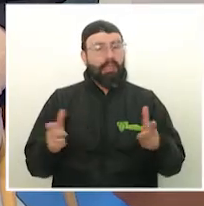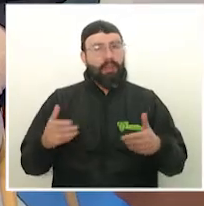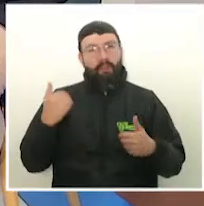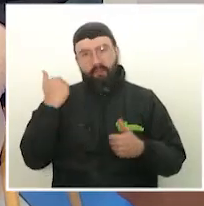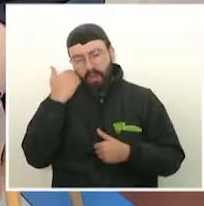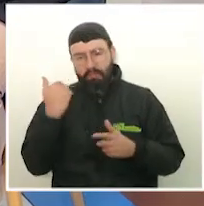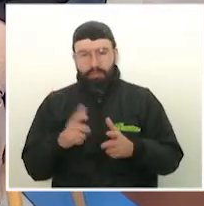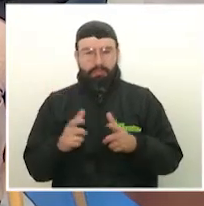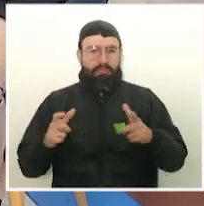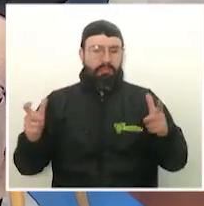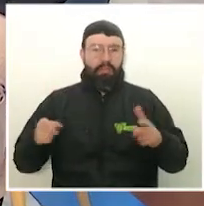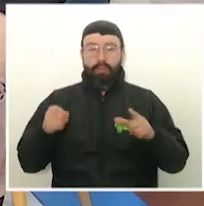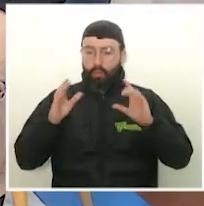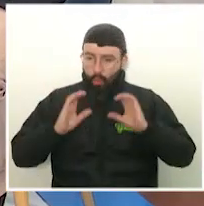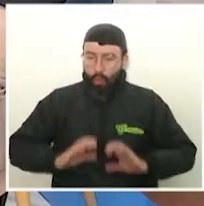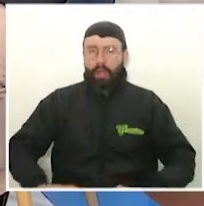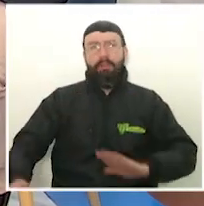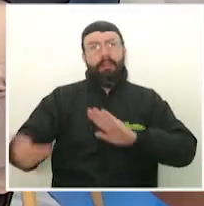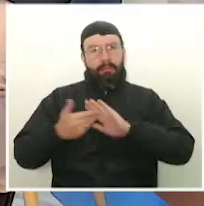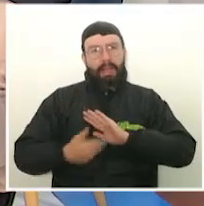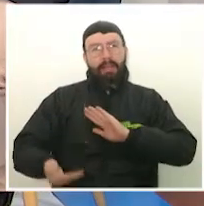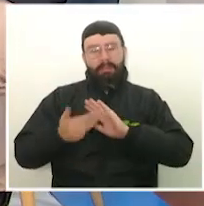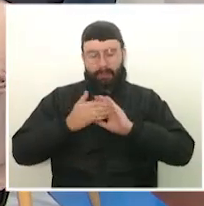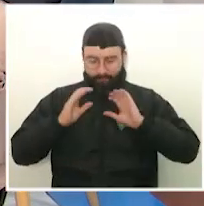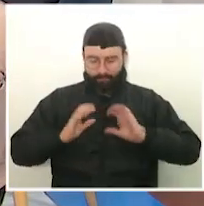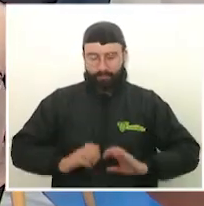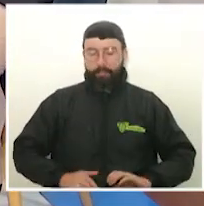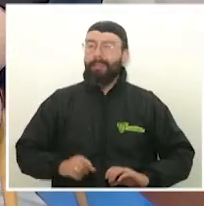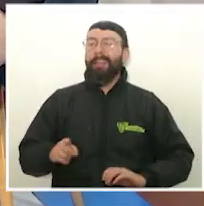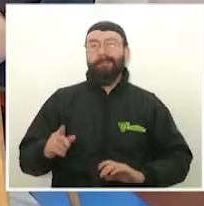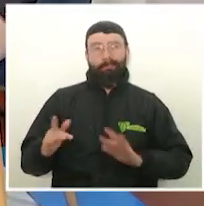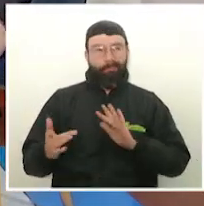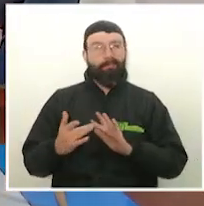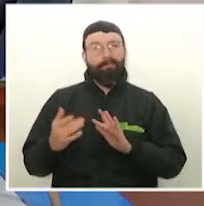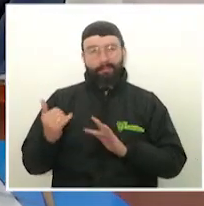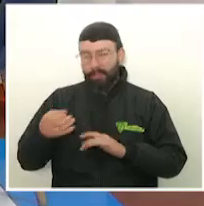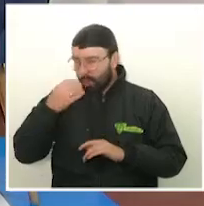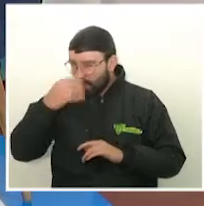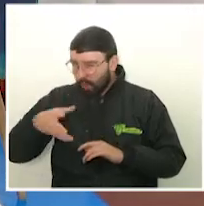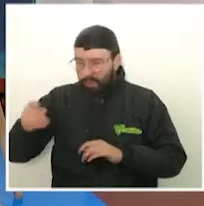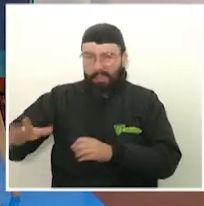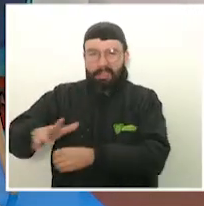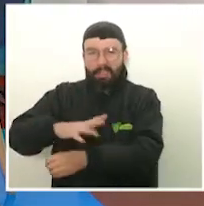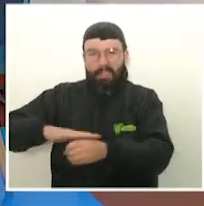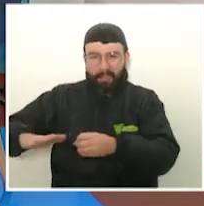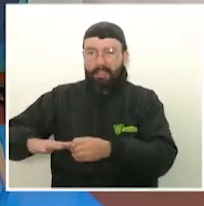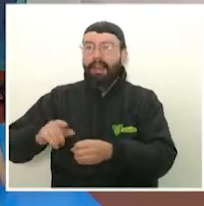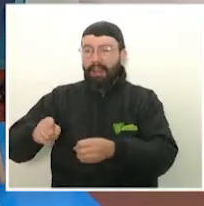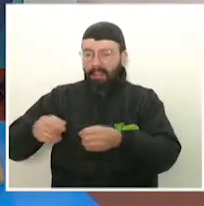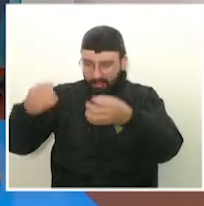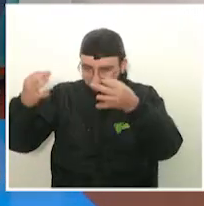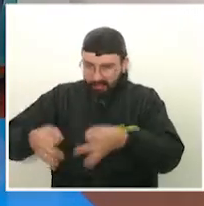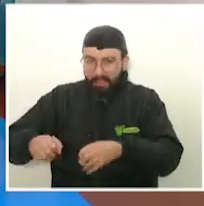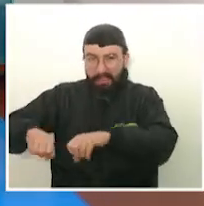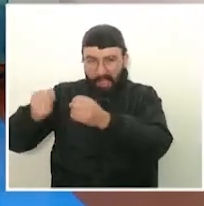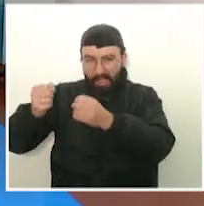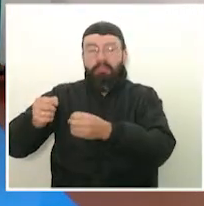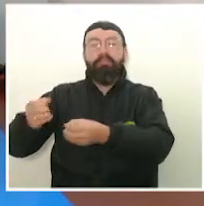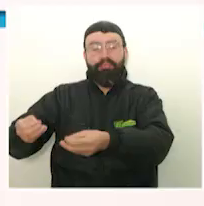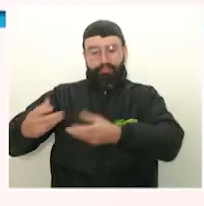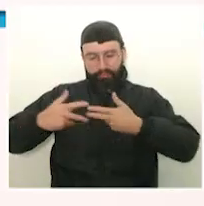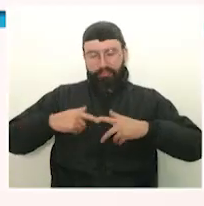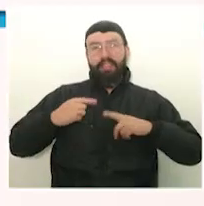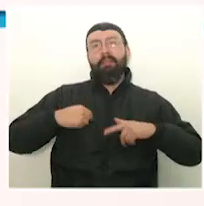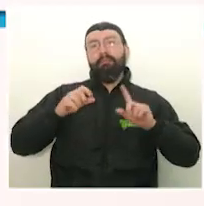en nuestro cuerpo físico. Y existe una gran relación entre la parte medioambiental y lo que sucede en nuestro cuerpo. Por eso